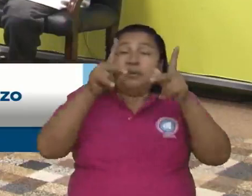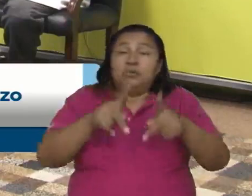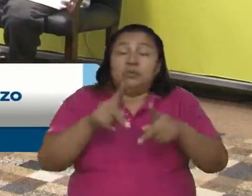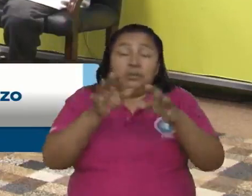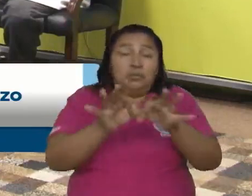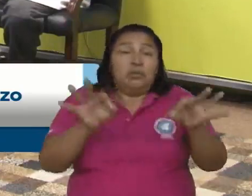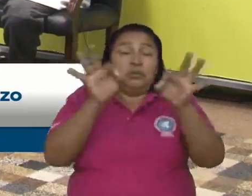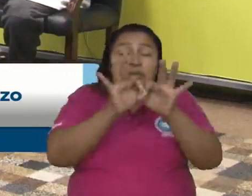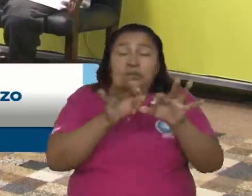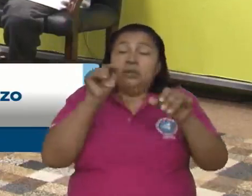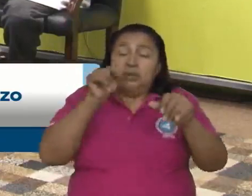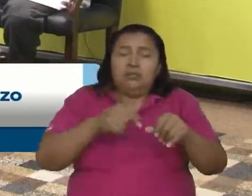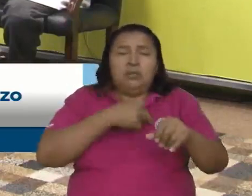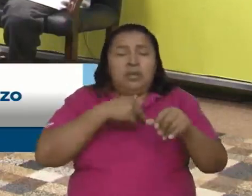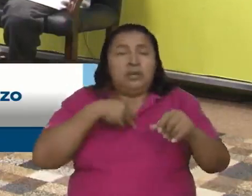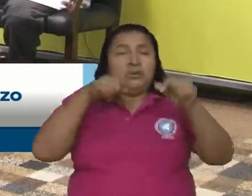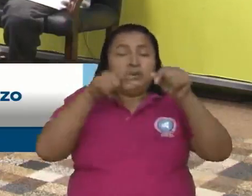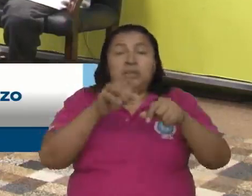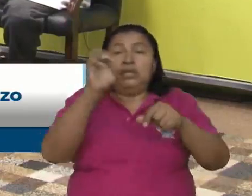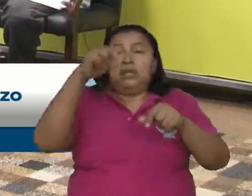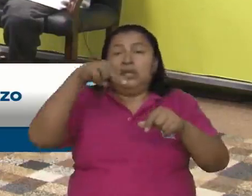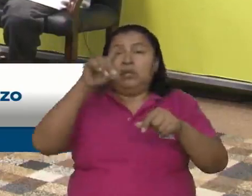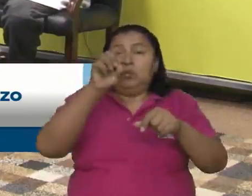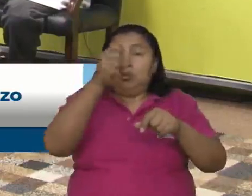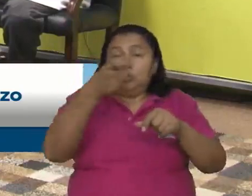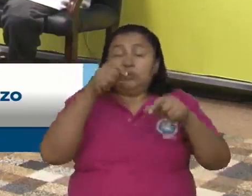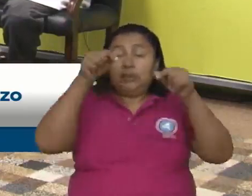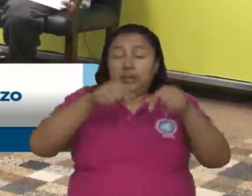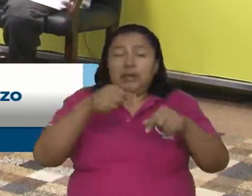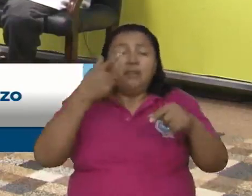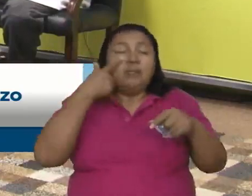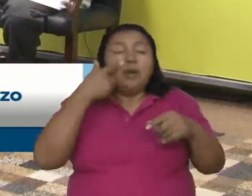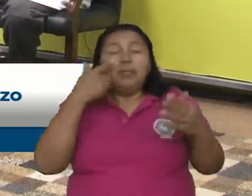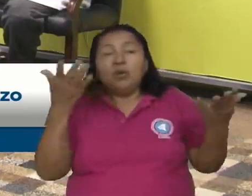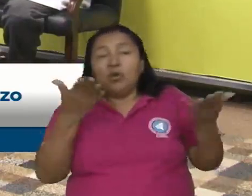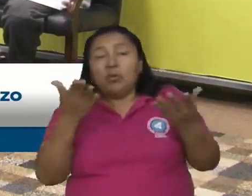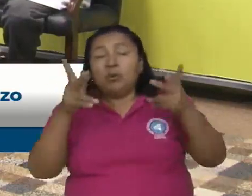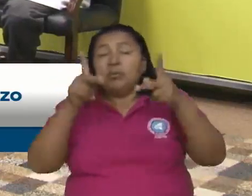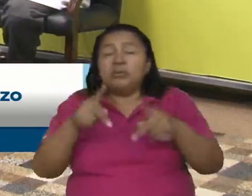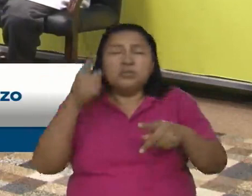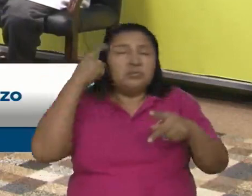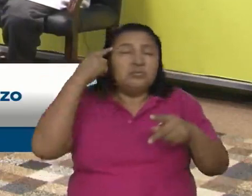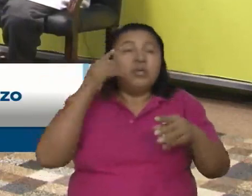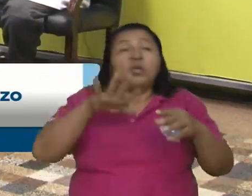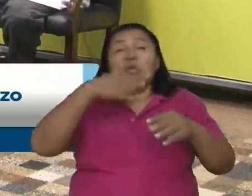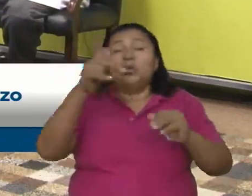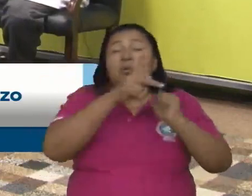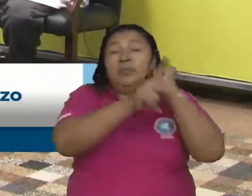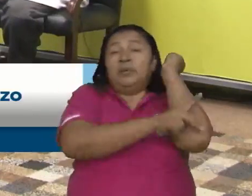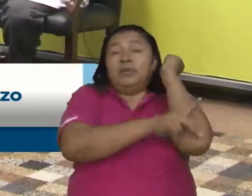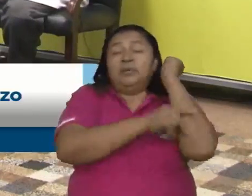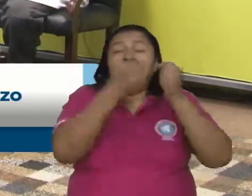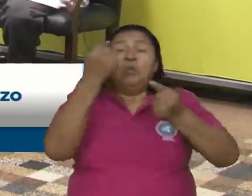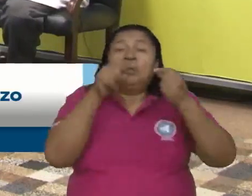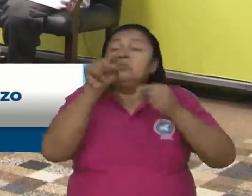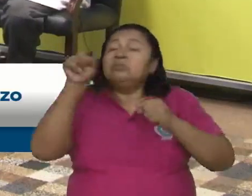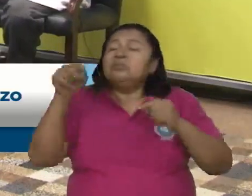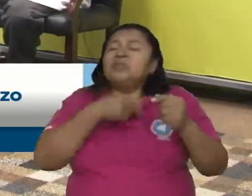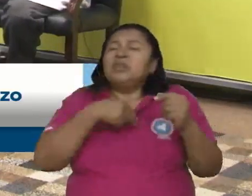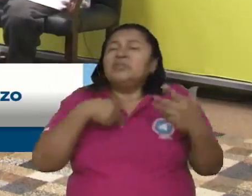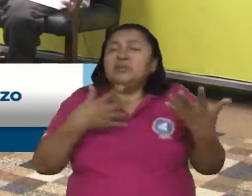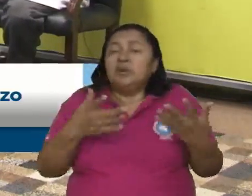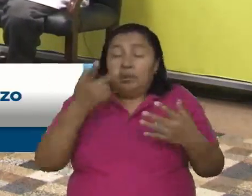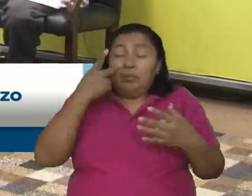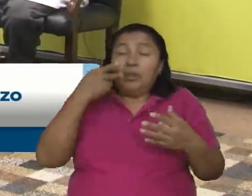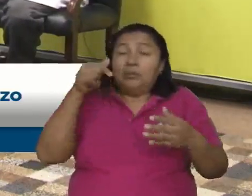este país. Hagamos un endorso aquí, veamos cómo están haciendo los internistas, cómo están haciendo los ortopedistas, tal hospital. Vean si le